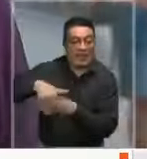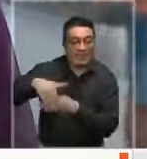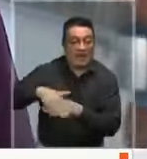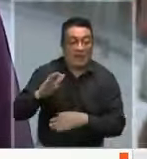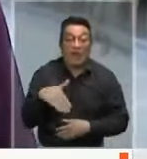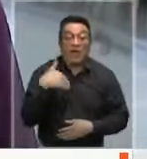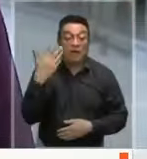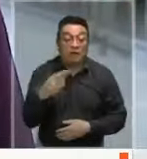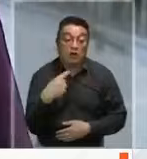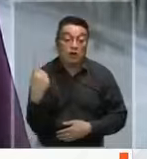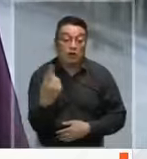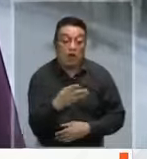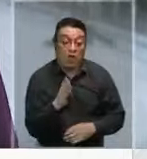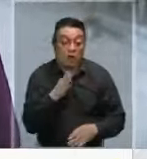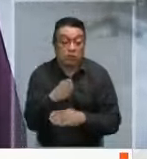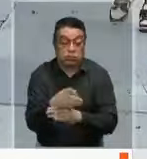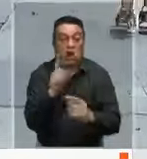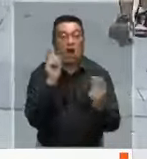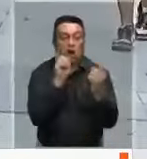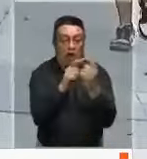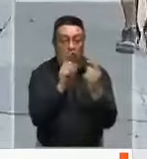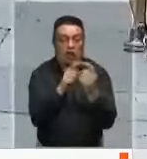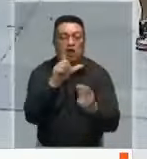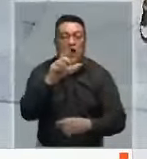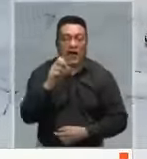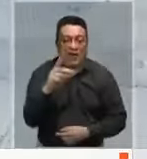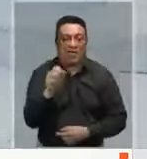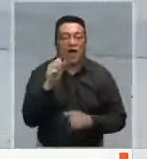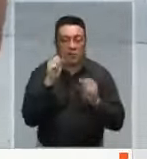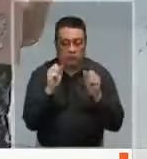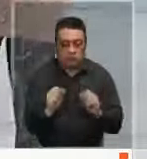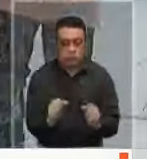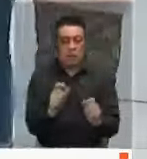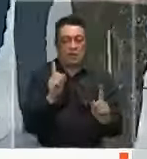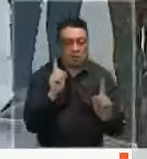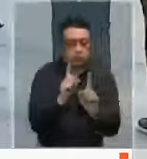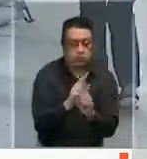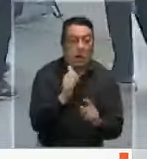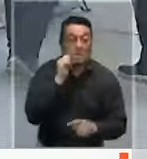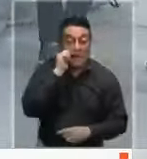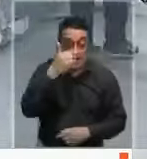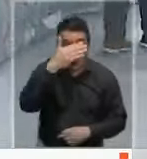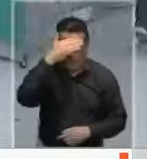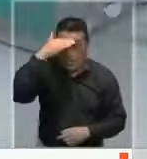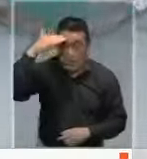quienes han llegado podrán tener contacto directo con Leda. Para mañana se esperan altas temperaturas y por